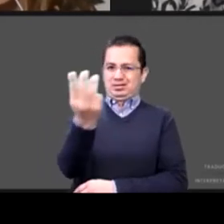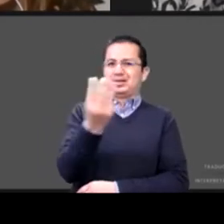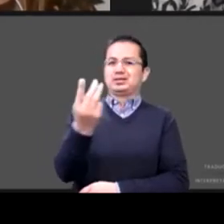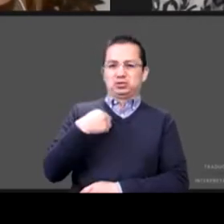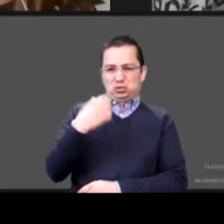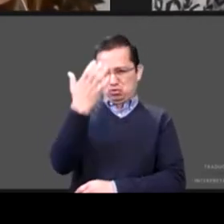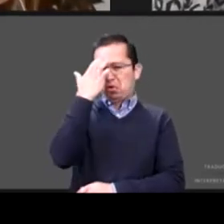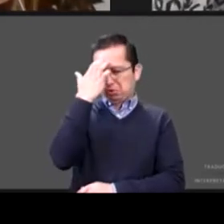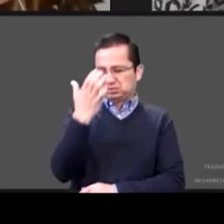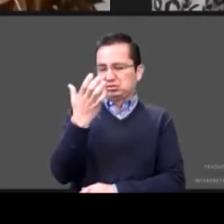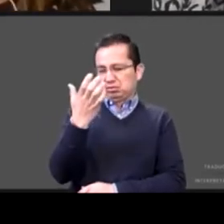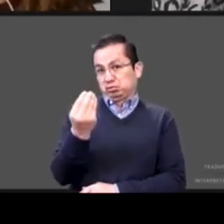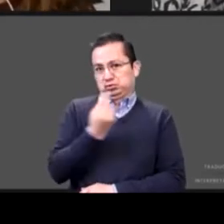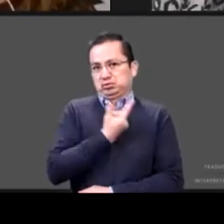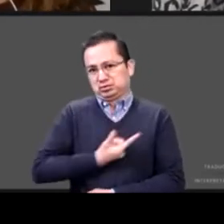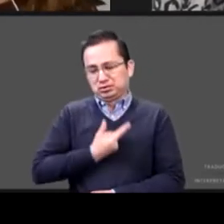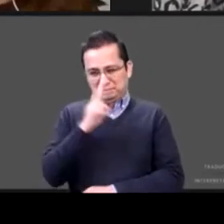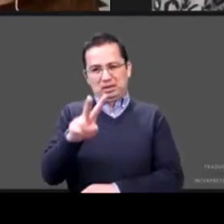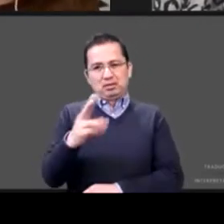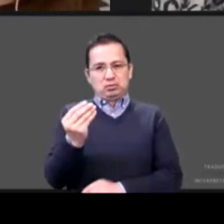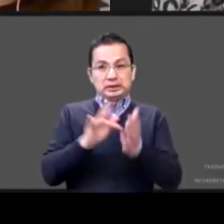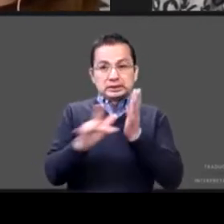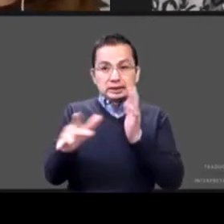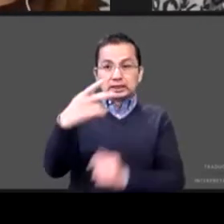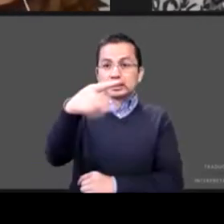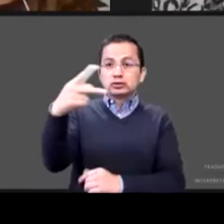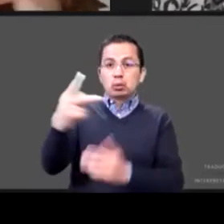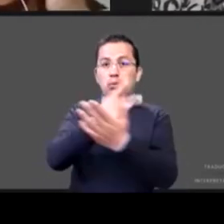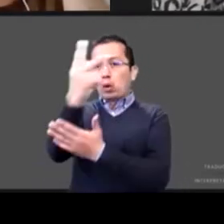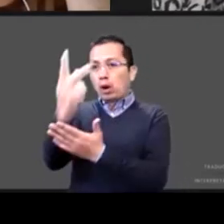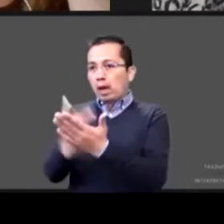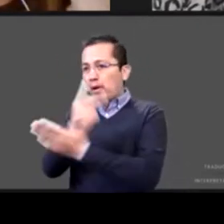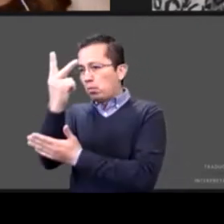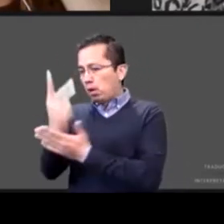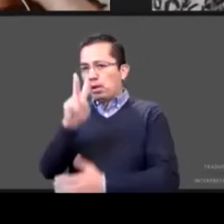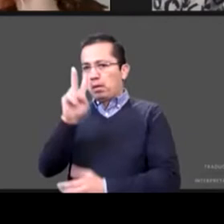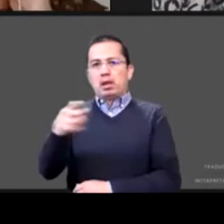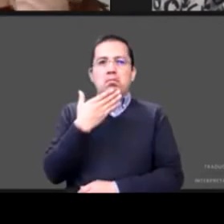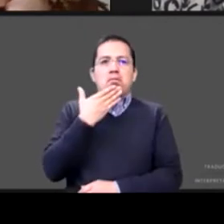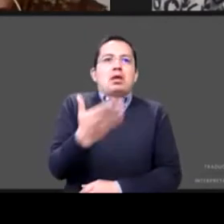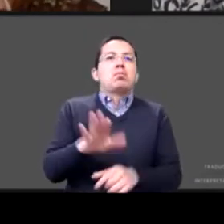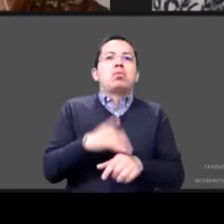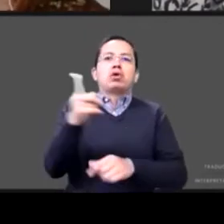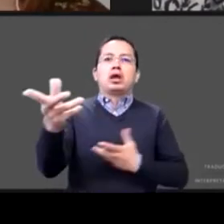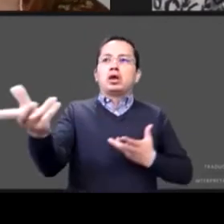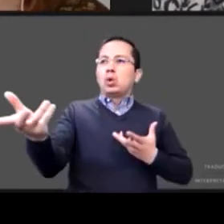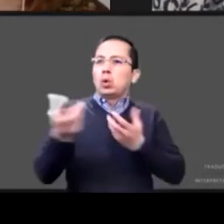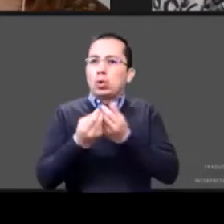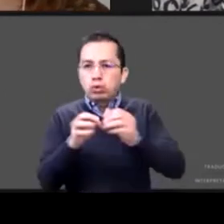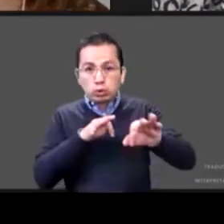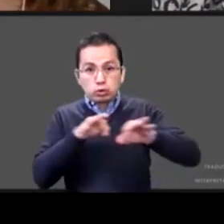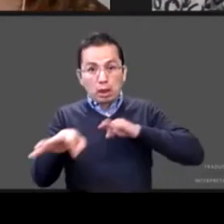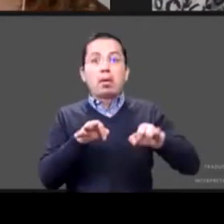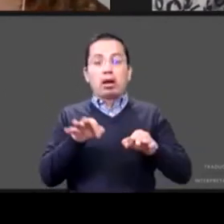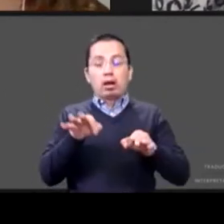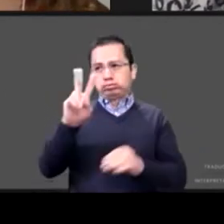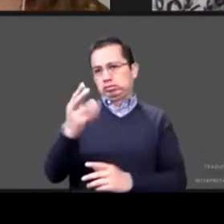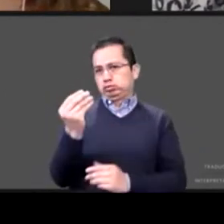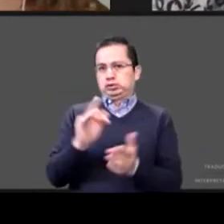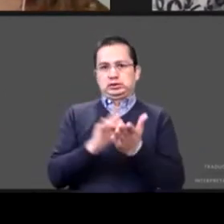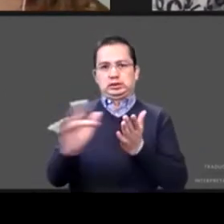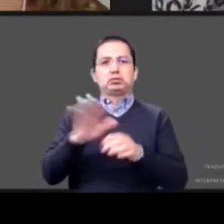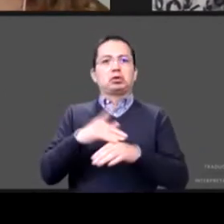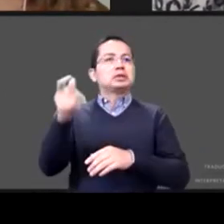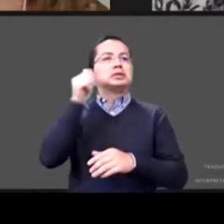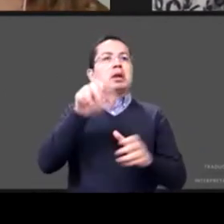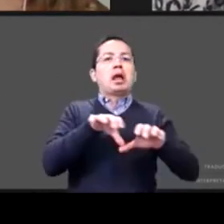en los programas que tienen, pero sobre todo por no vivir como islas, sino trabajar en conjunto, como bien decías Paco, las personas que al